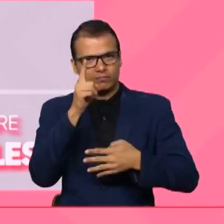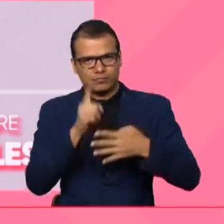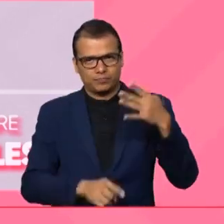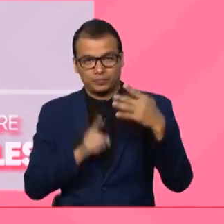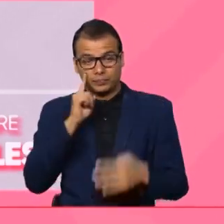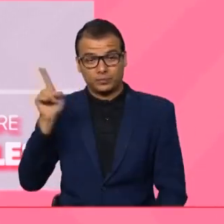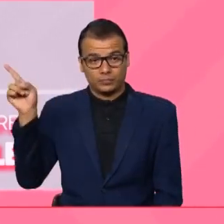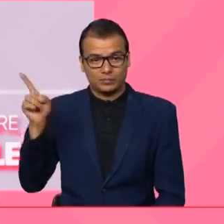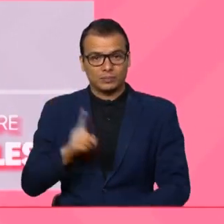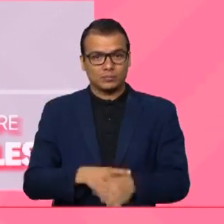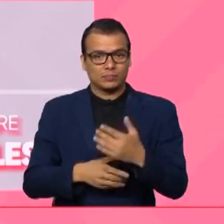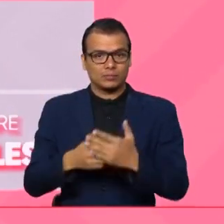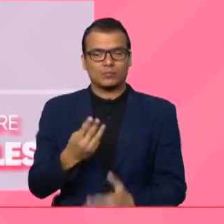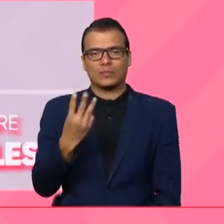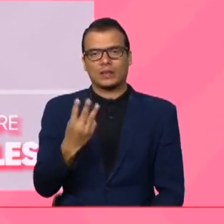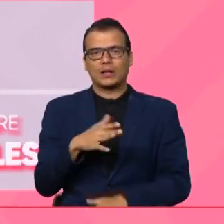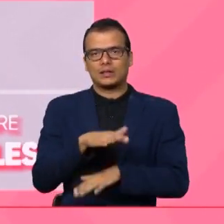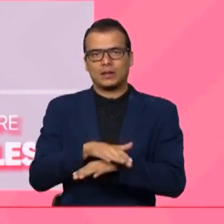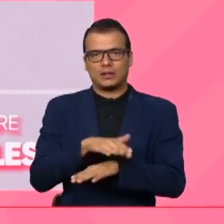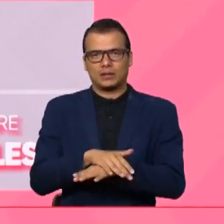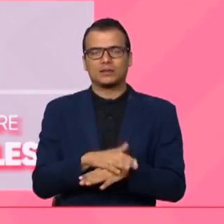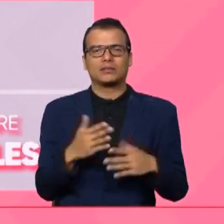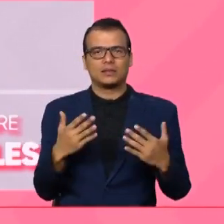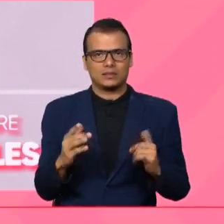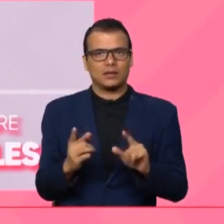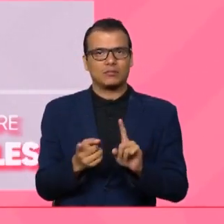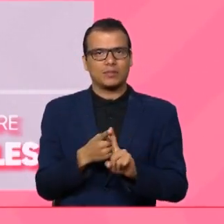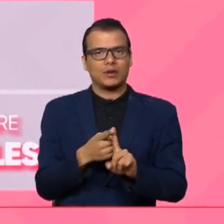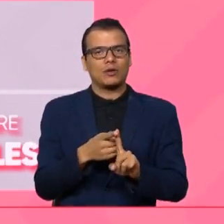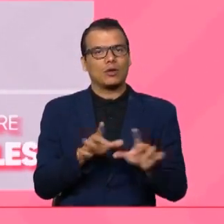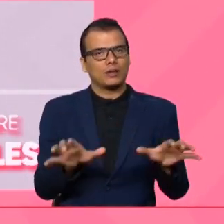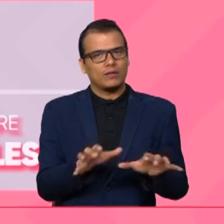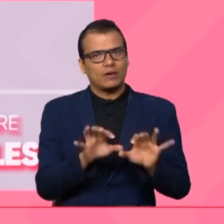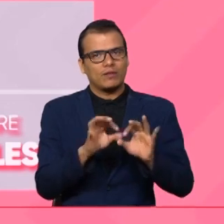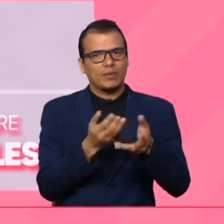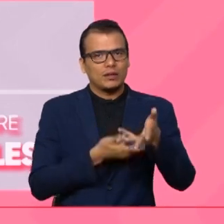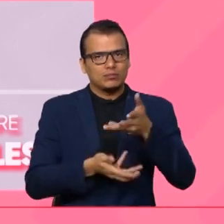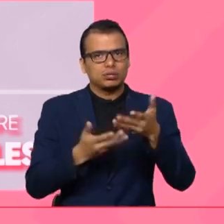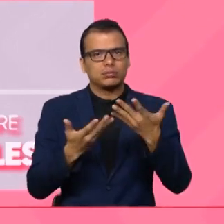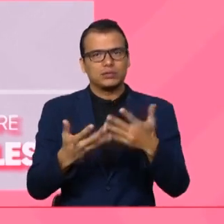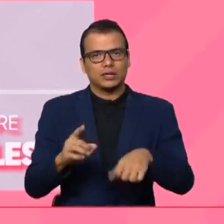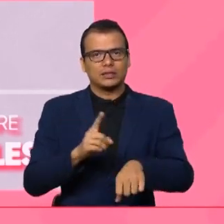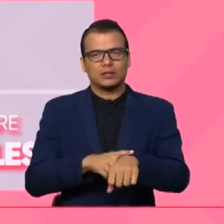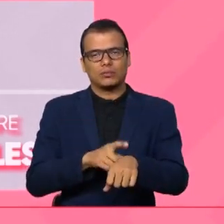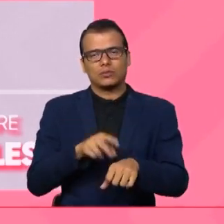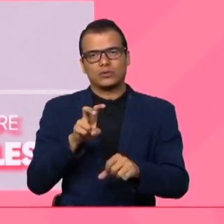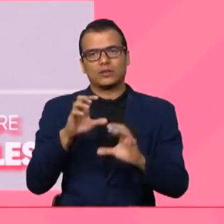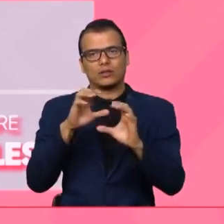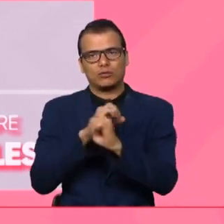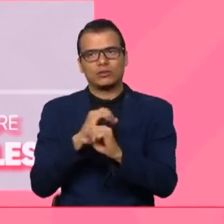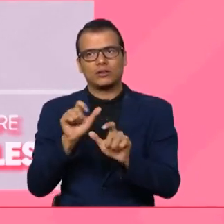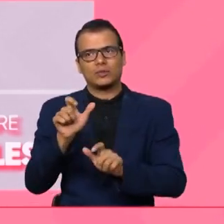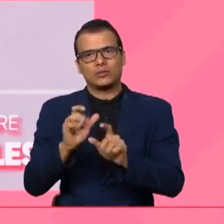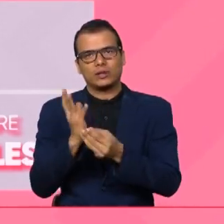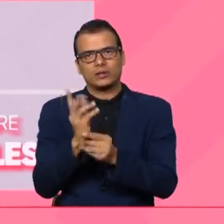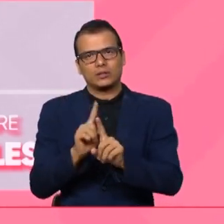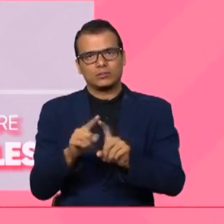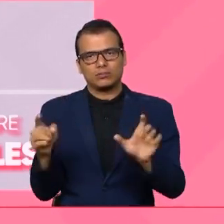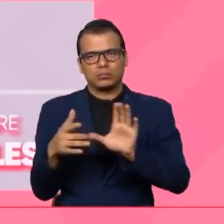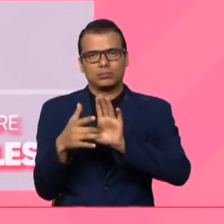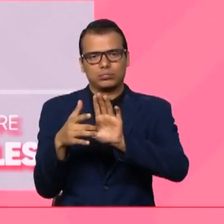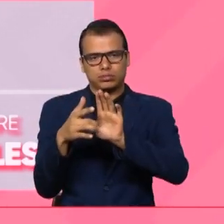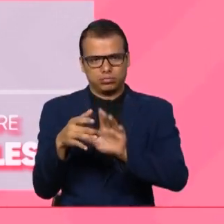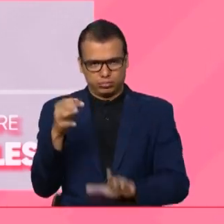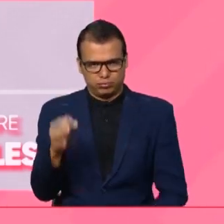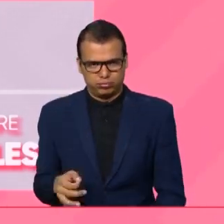Hormiguero. Inicia a las 3 de la tarde con la integración familiar y a las 7 de la noche será la presentación de los artistas.